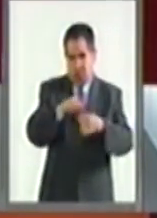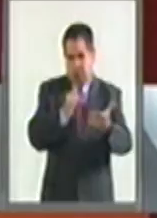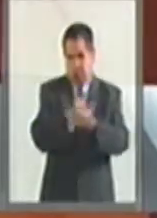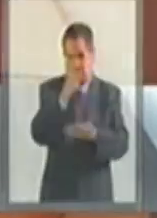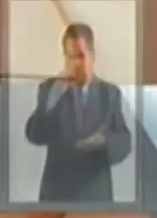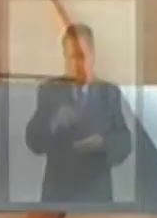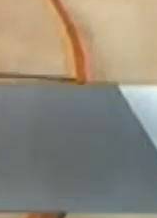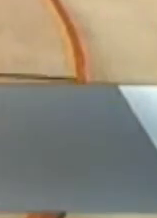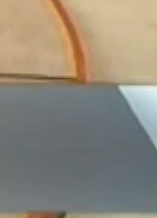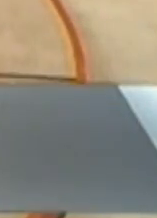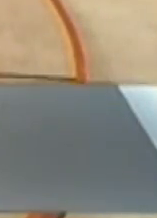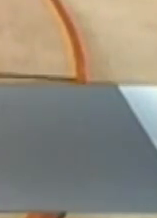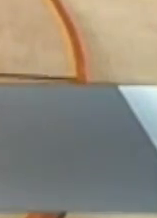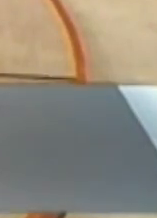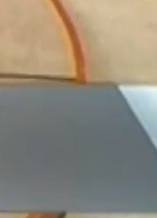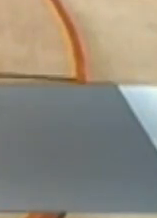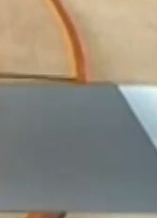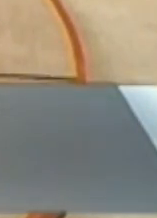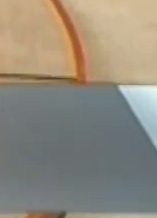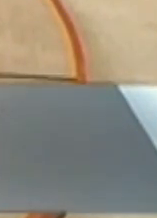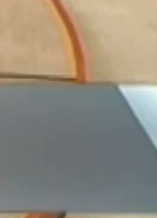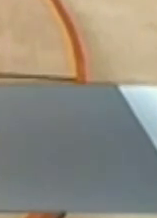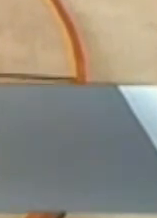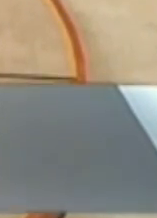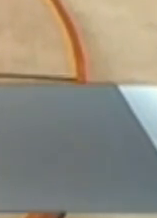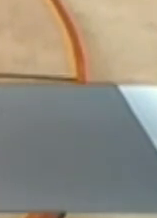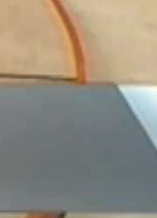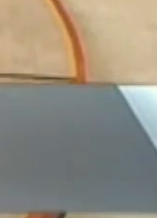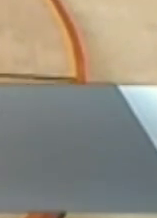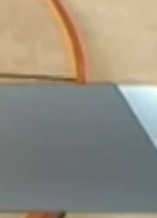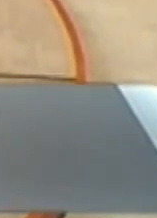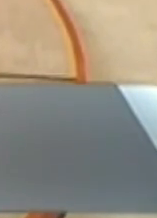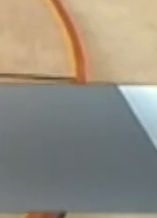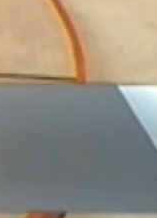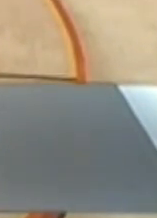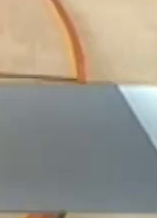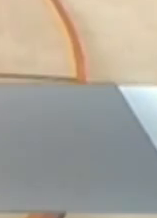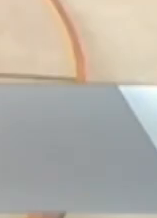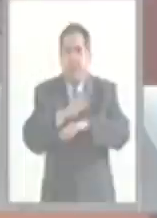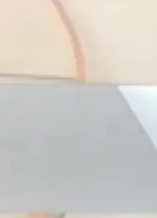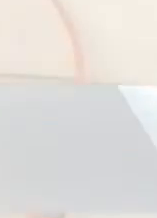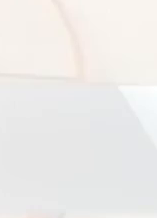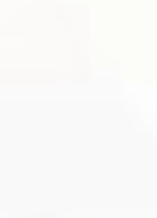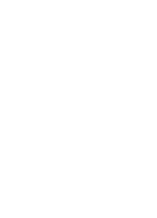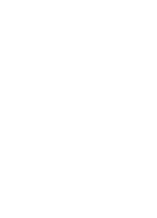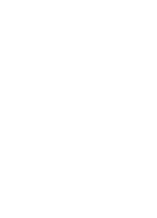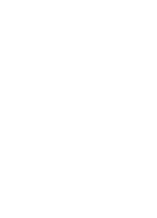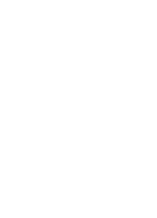dictámenes. Gracias, senador Monreal. El senador Monreal ha hecho su intervención.